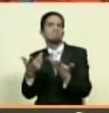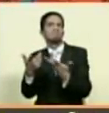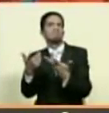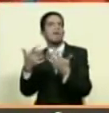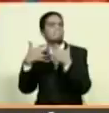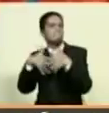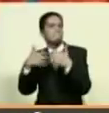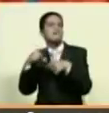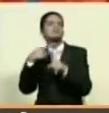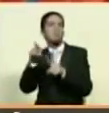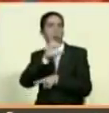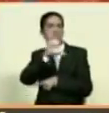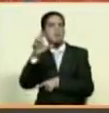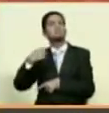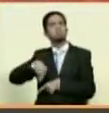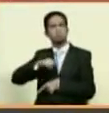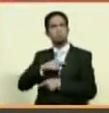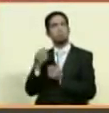llegado a acuerdos